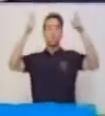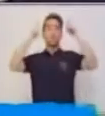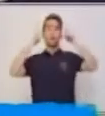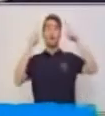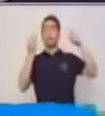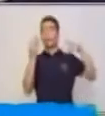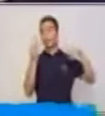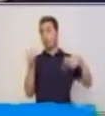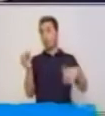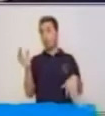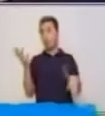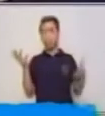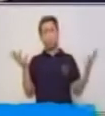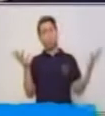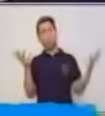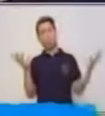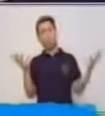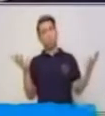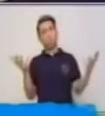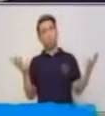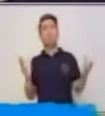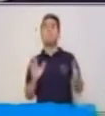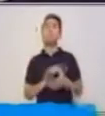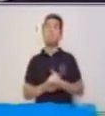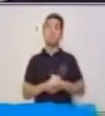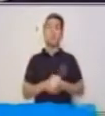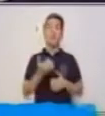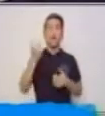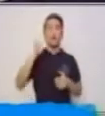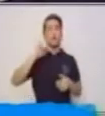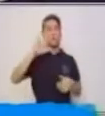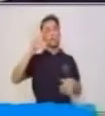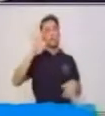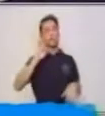color? Bueno, empecemos con el azul.